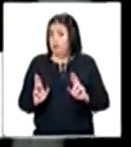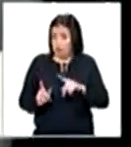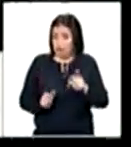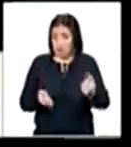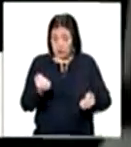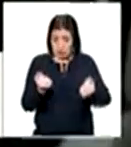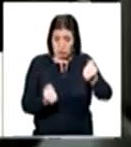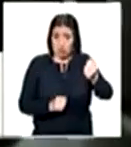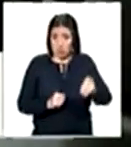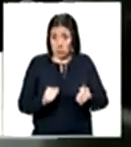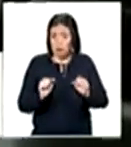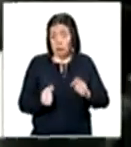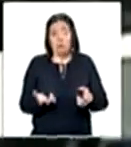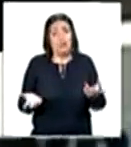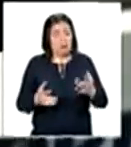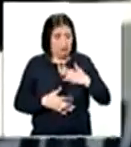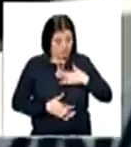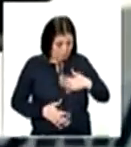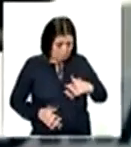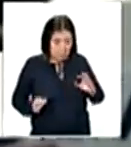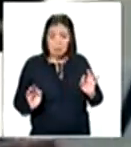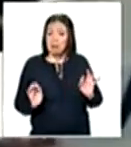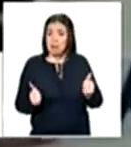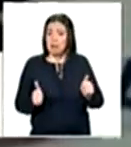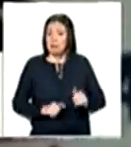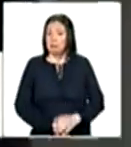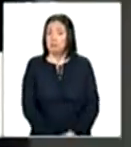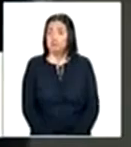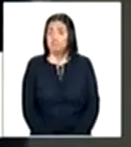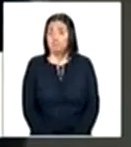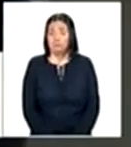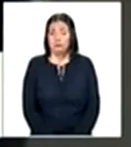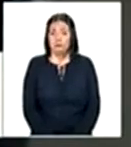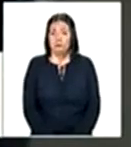el chofer resultó ileso.